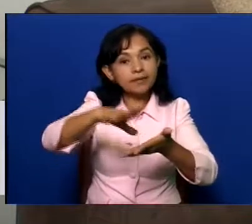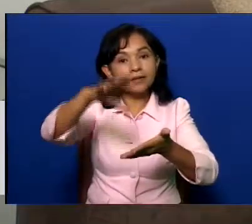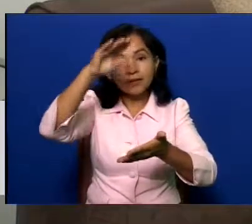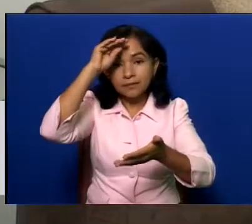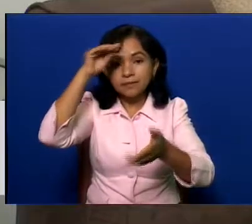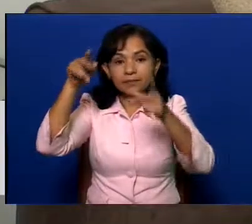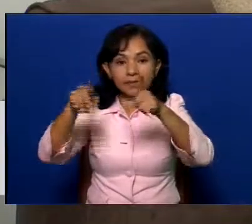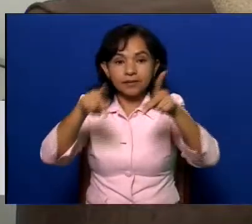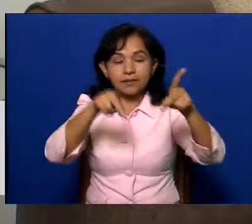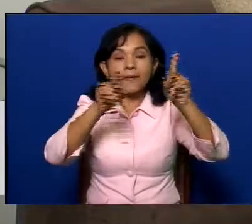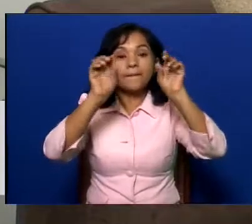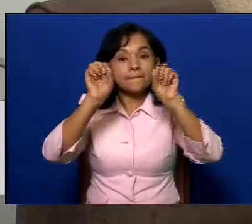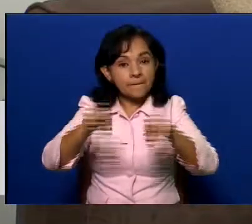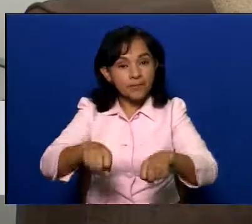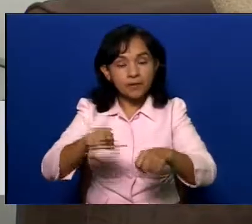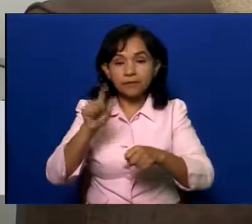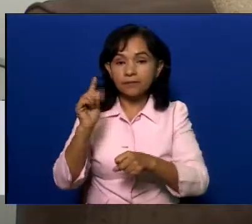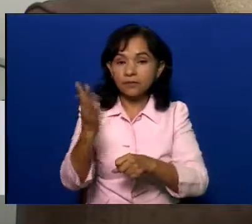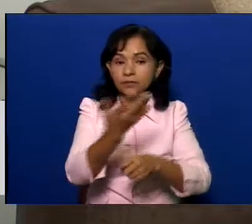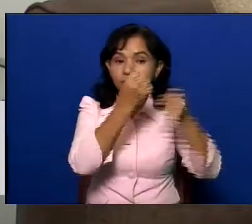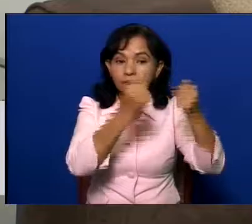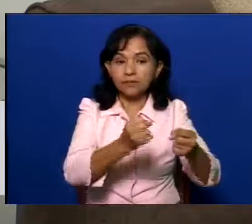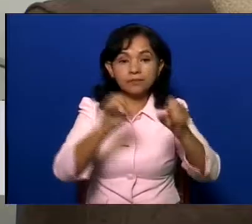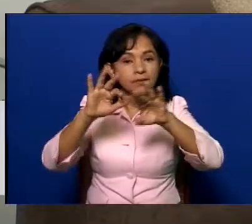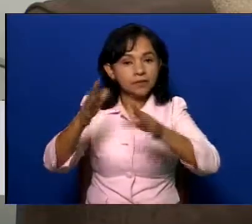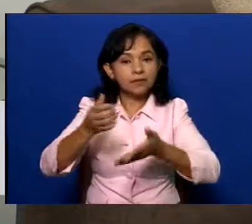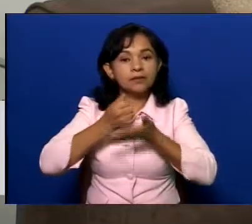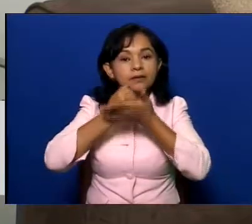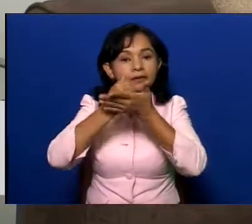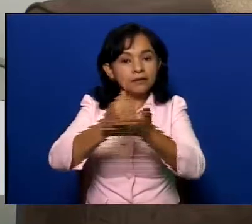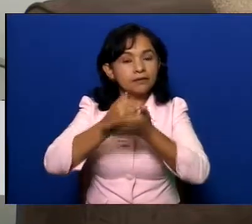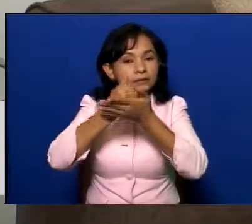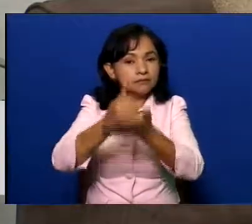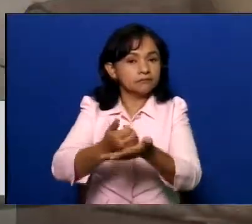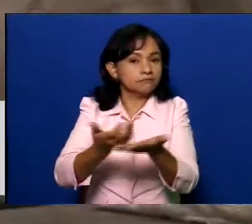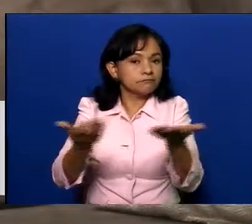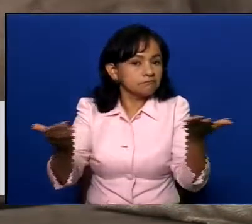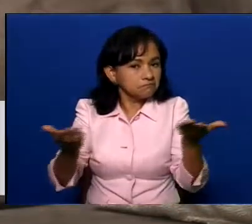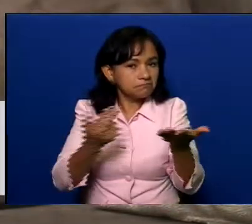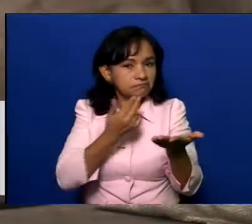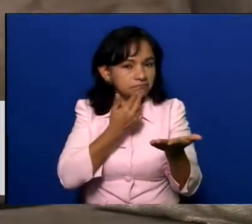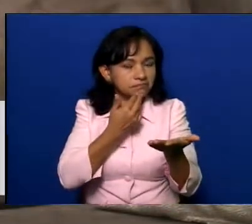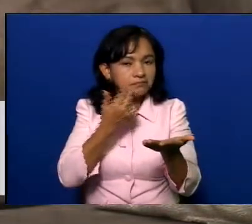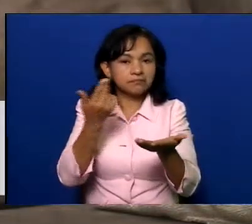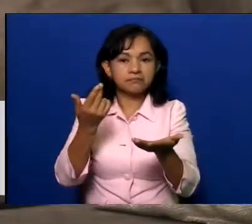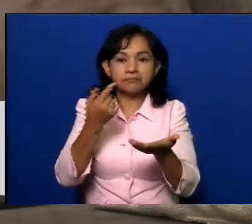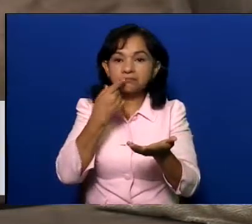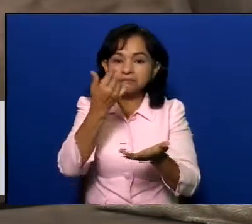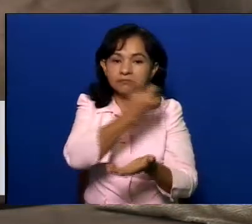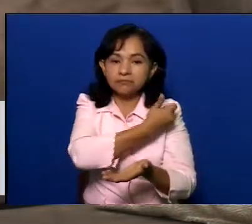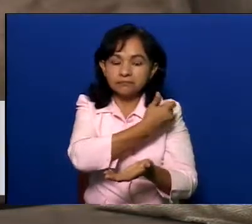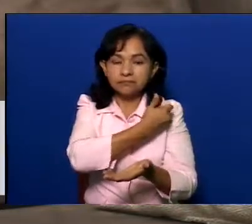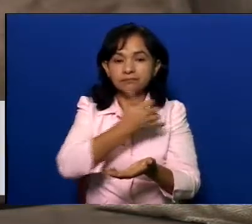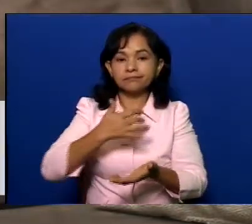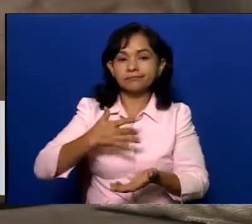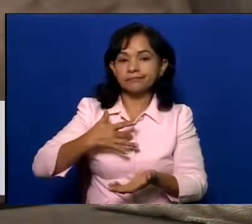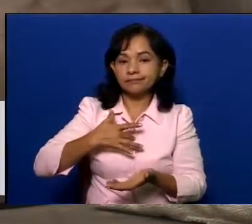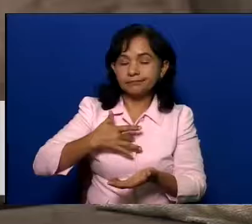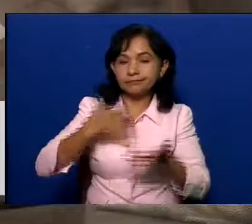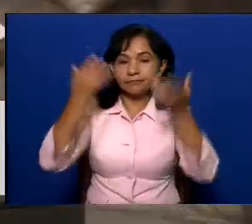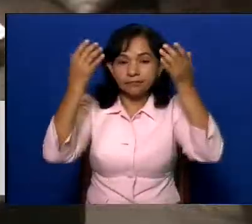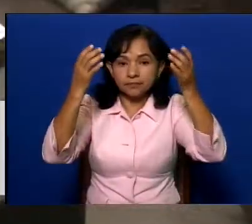Gracias, amigos y amigas televidentes, por estar en sintonía del Canal 98 en el programa de este Parlamento, hoy conversando sobre el Día Mundial contra